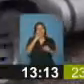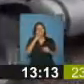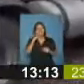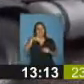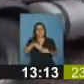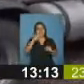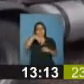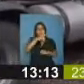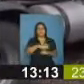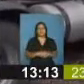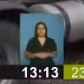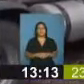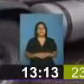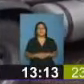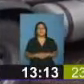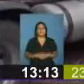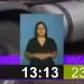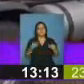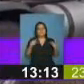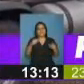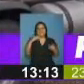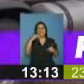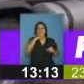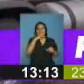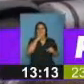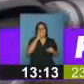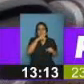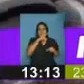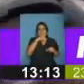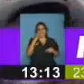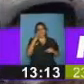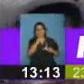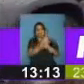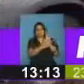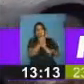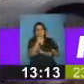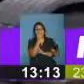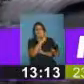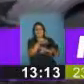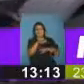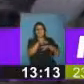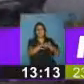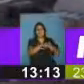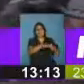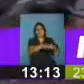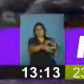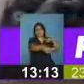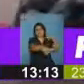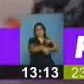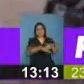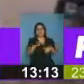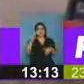Bueno, nos encontramos en el acceso norte a Libertador General San Martín. Este es el panorama que presentan el servicio de transporte de